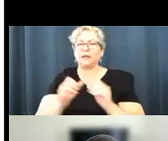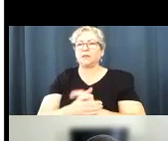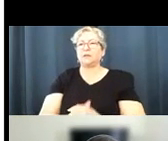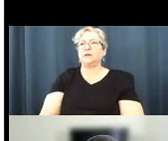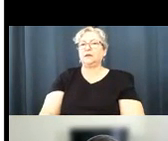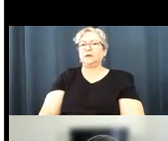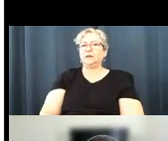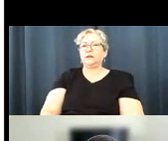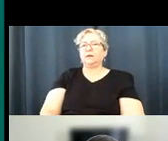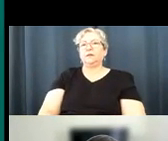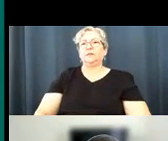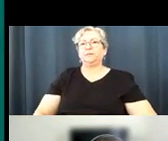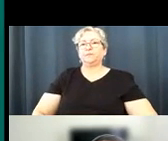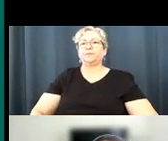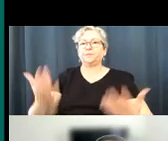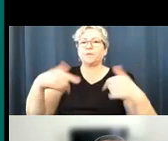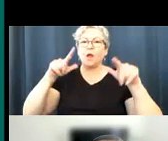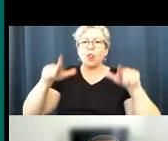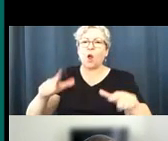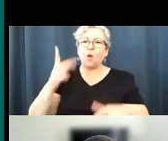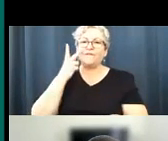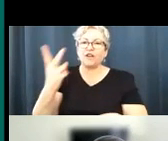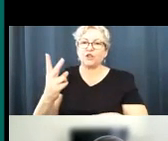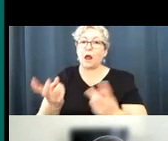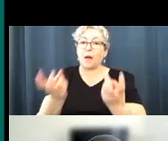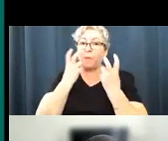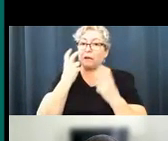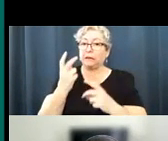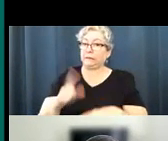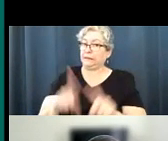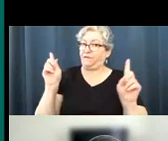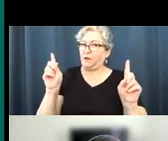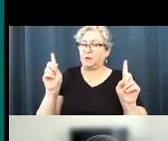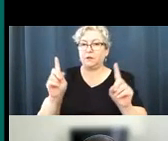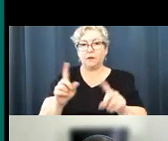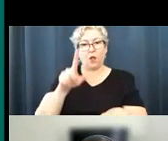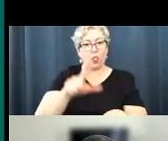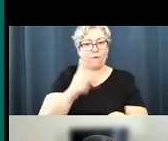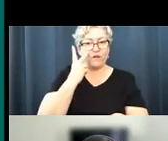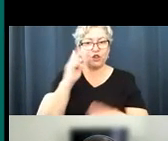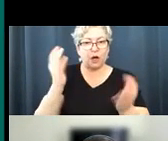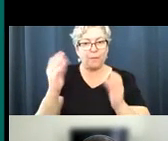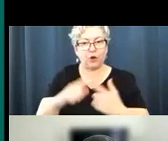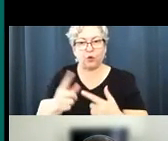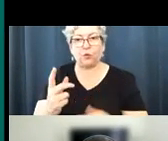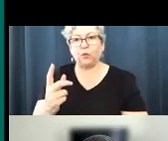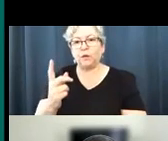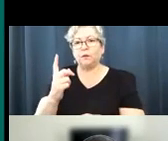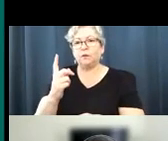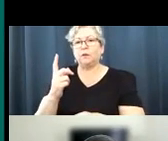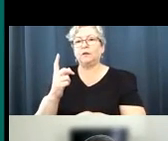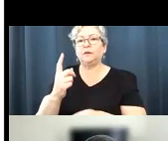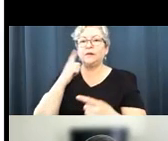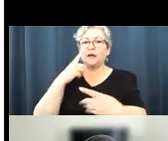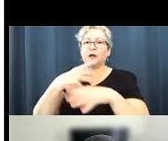su discapacidad cognitiva. Entonces, visión, baja visión. Entonces, es distinto, baja visión, que